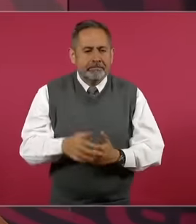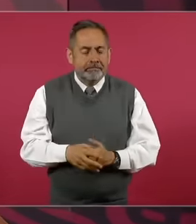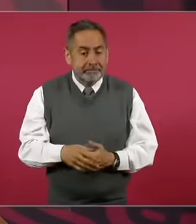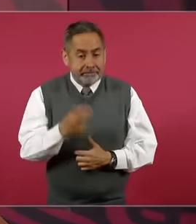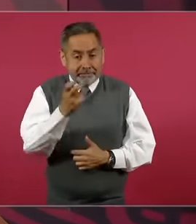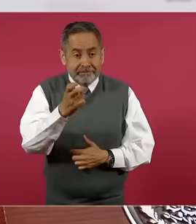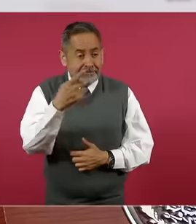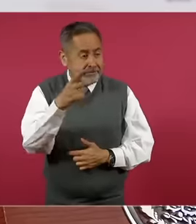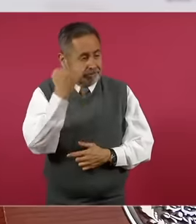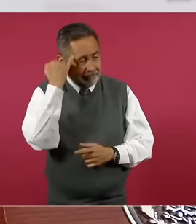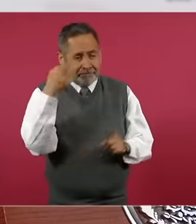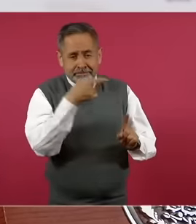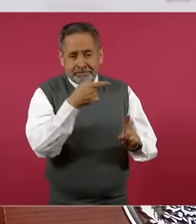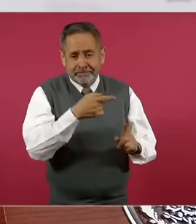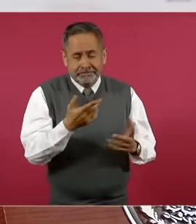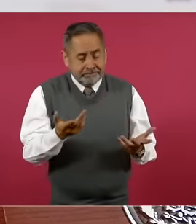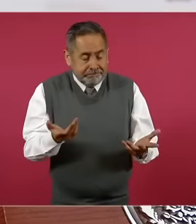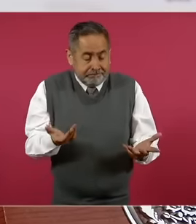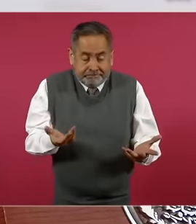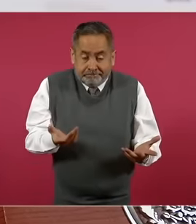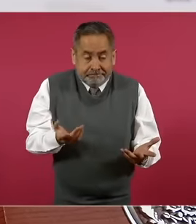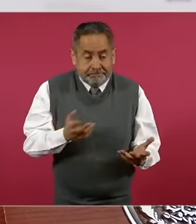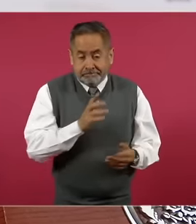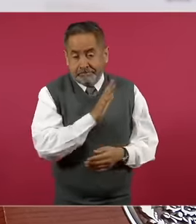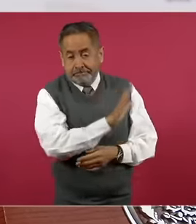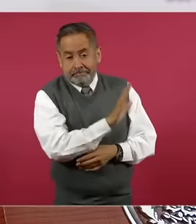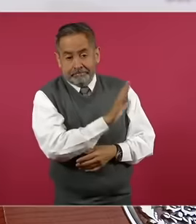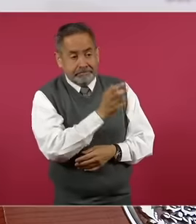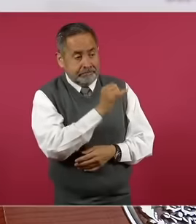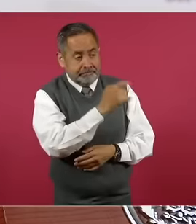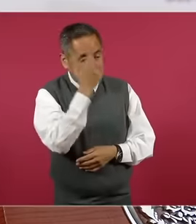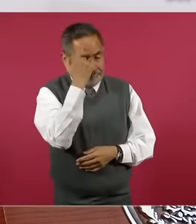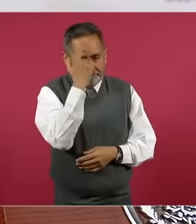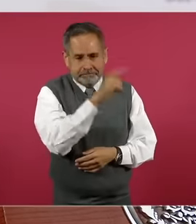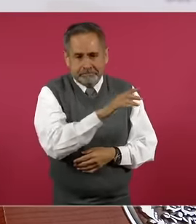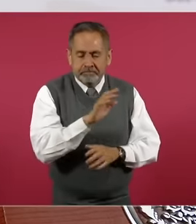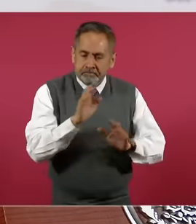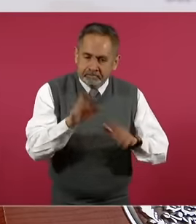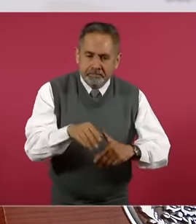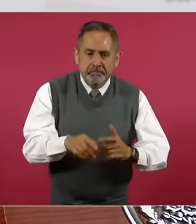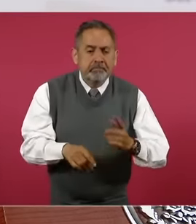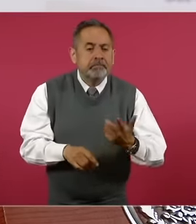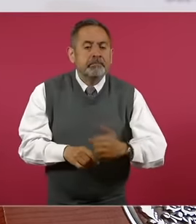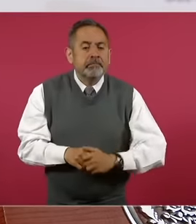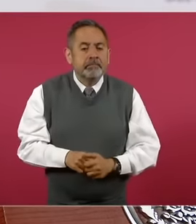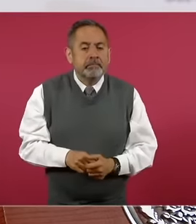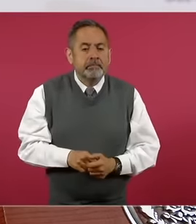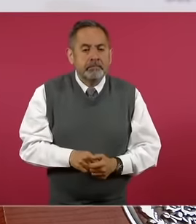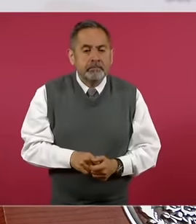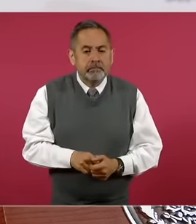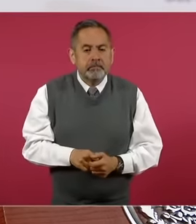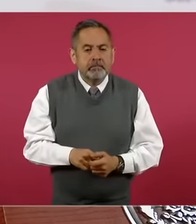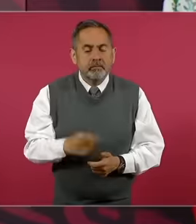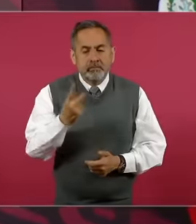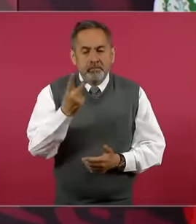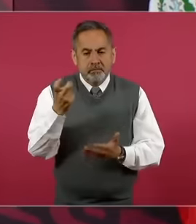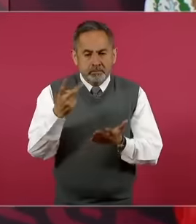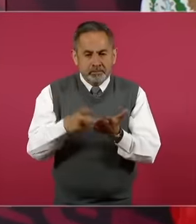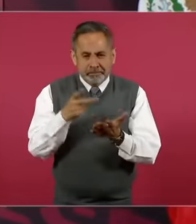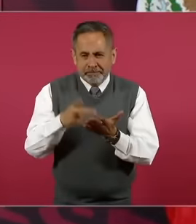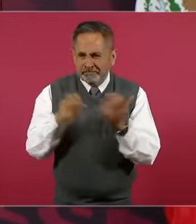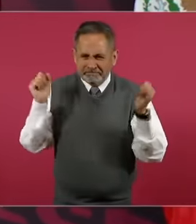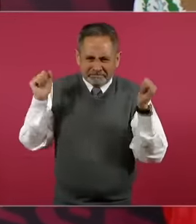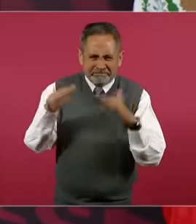así, de ese tipo. Bueno, 200 veces llenando el Zócalo y